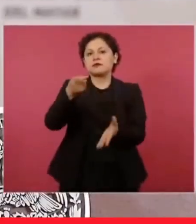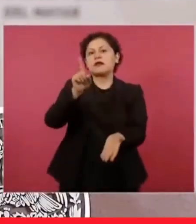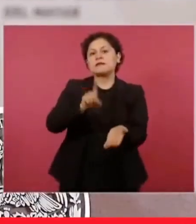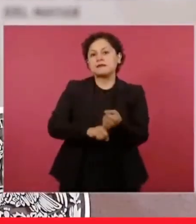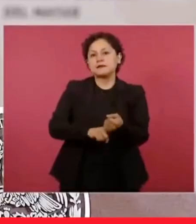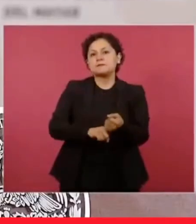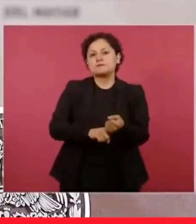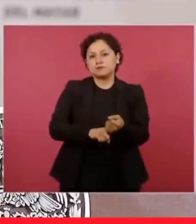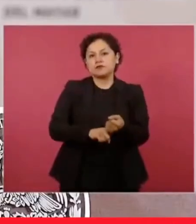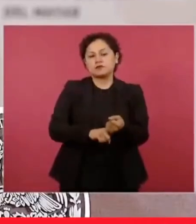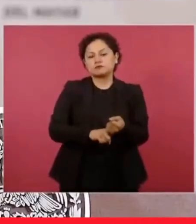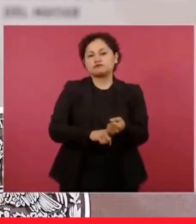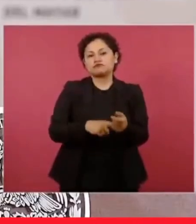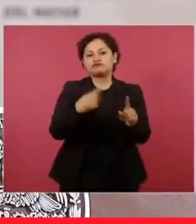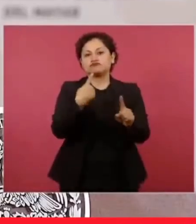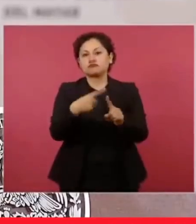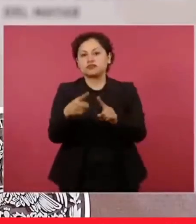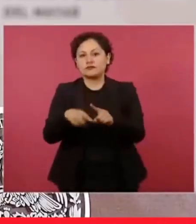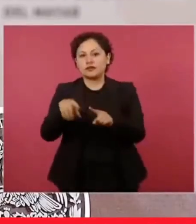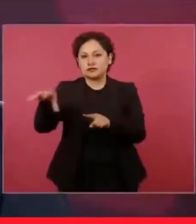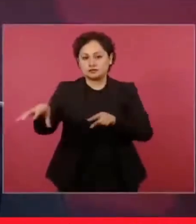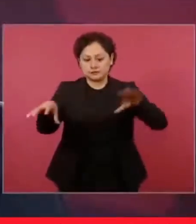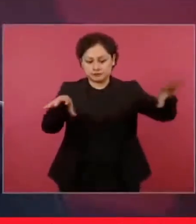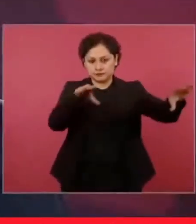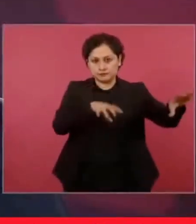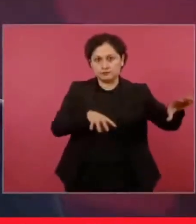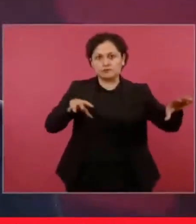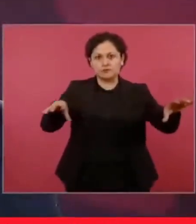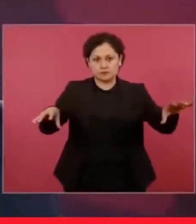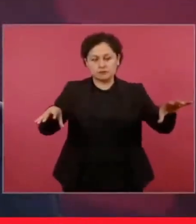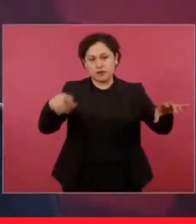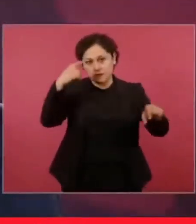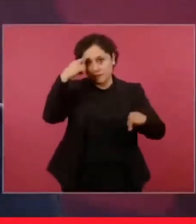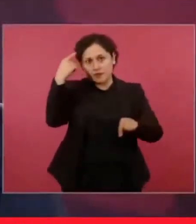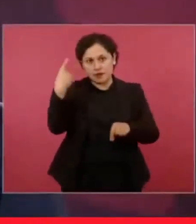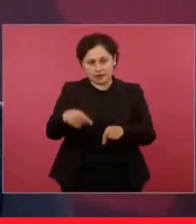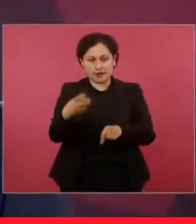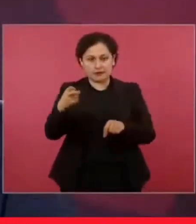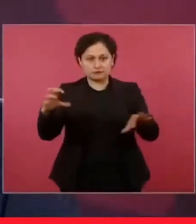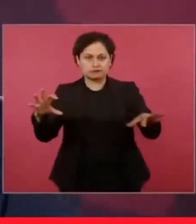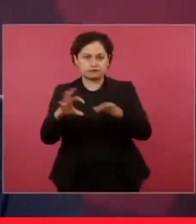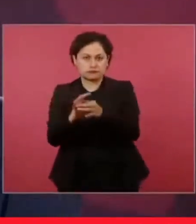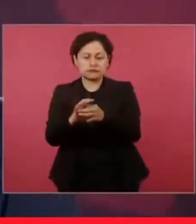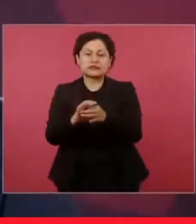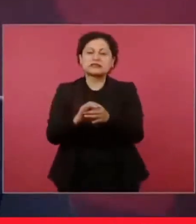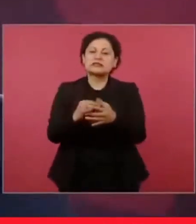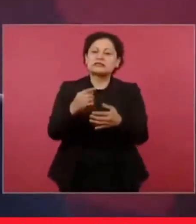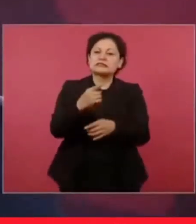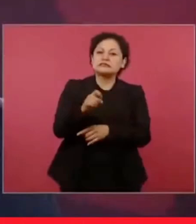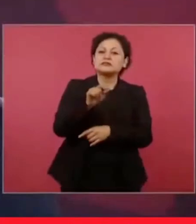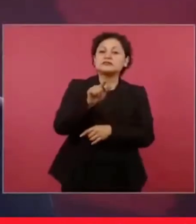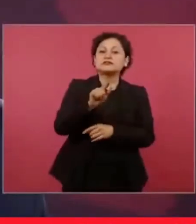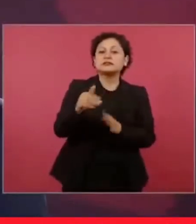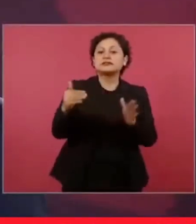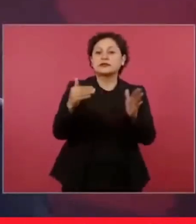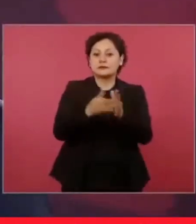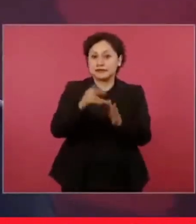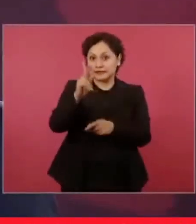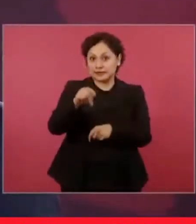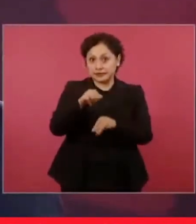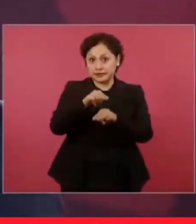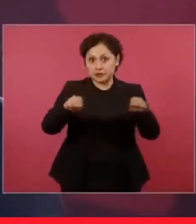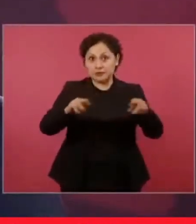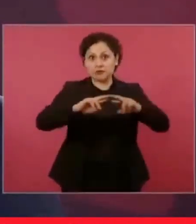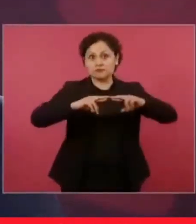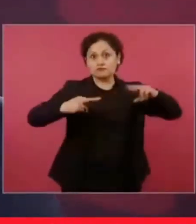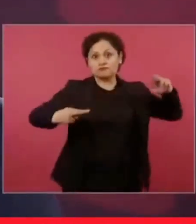centrales de suministro de energía eléctrica y unos 116,000 kilómetros de líneas de alta tensión para hacer